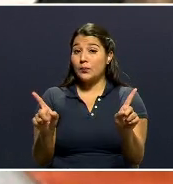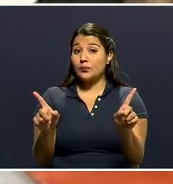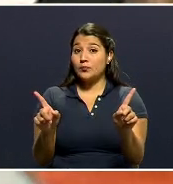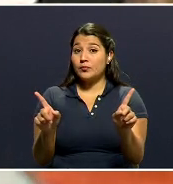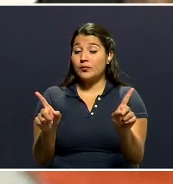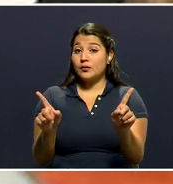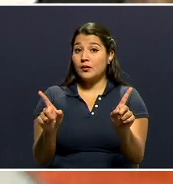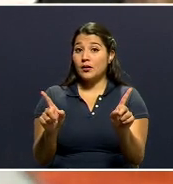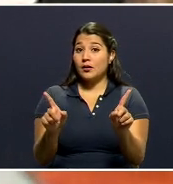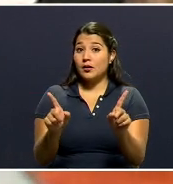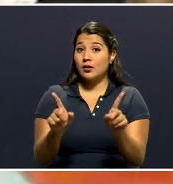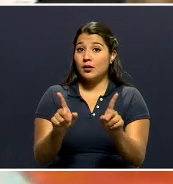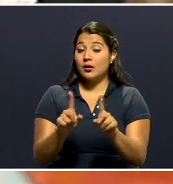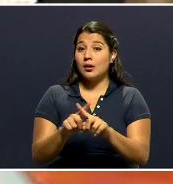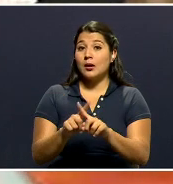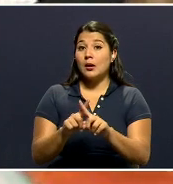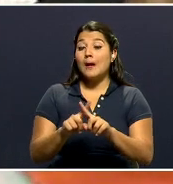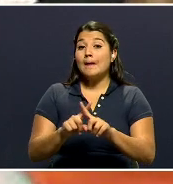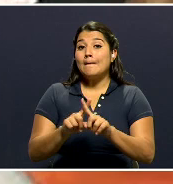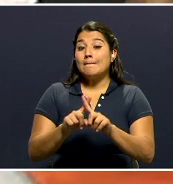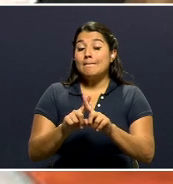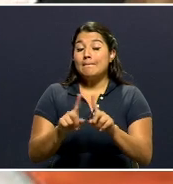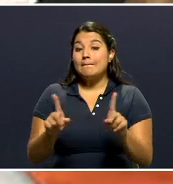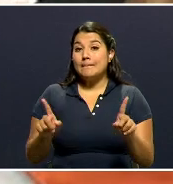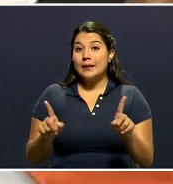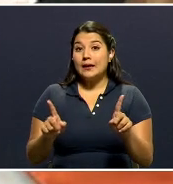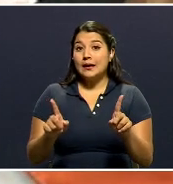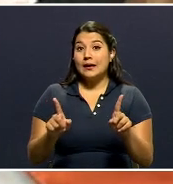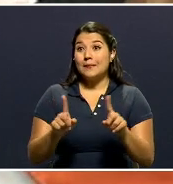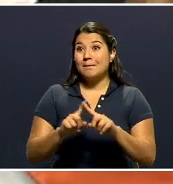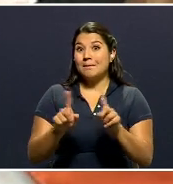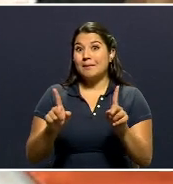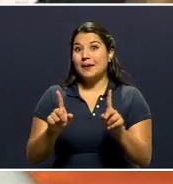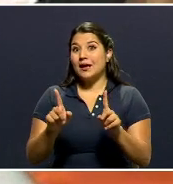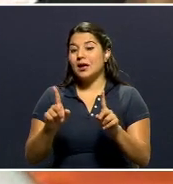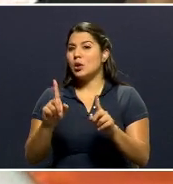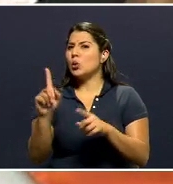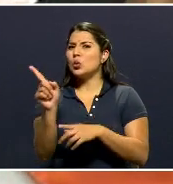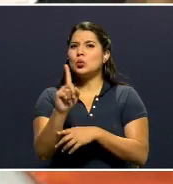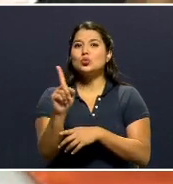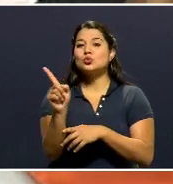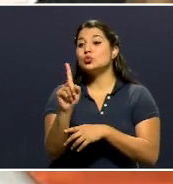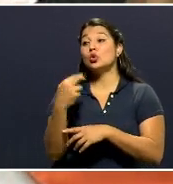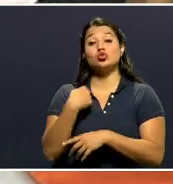aprobado dentro del proceso de reorganización integral que se le aprobó a la presidencia. Falso.